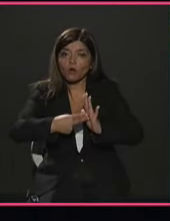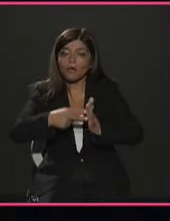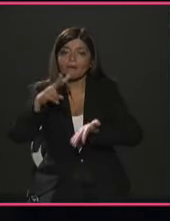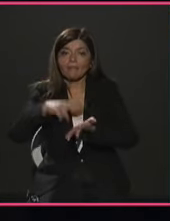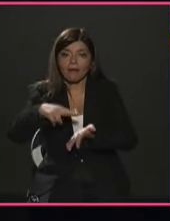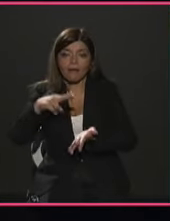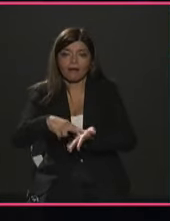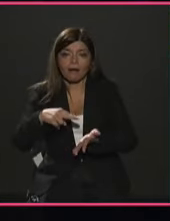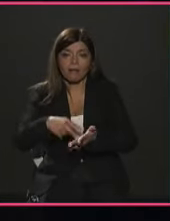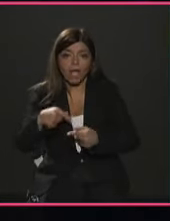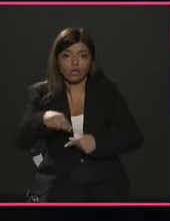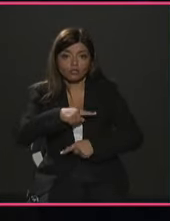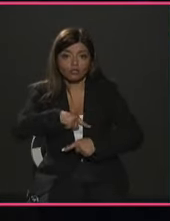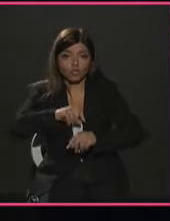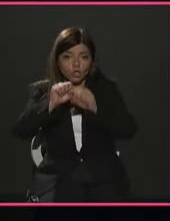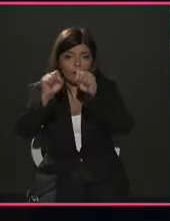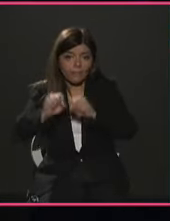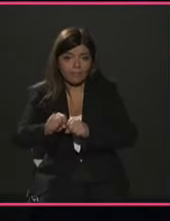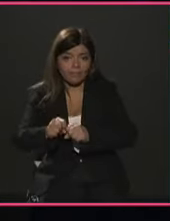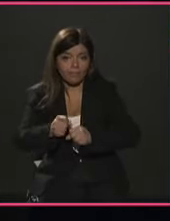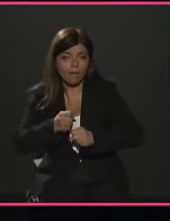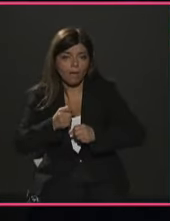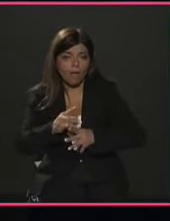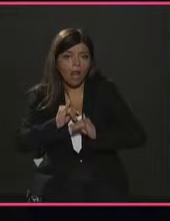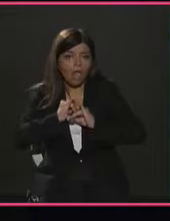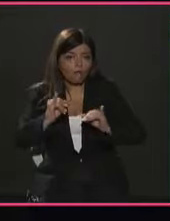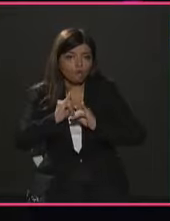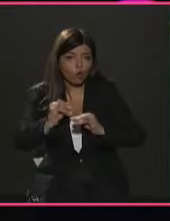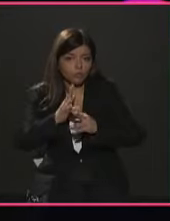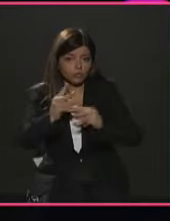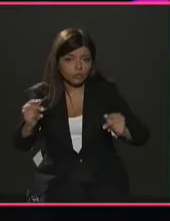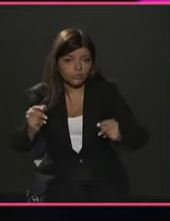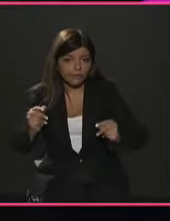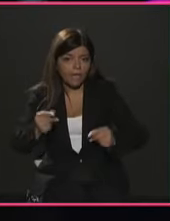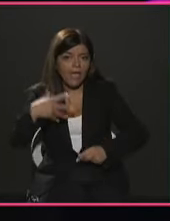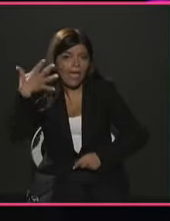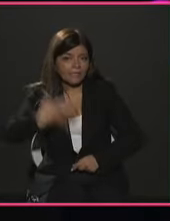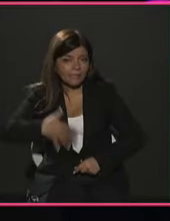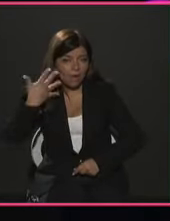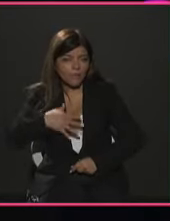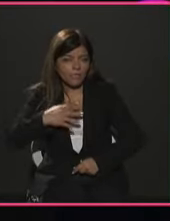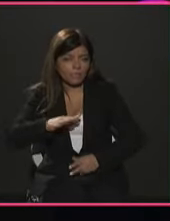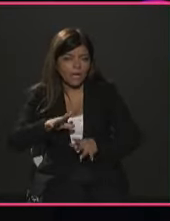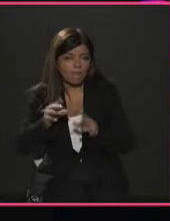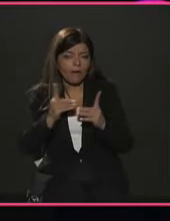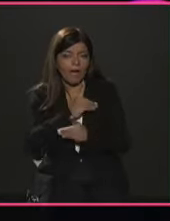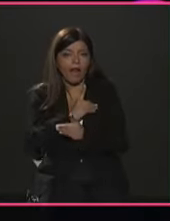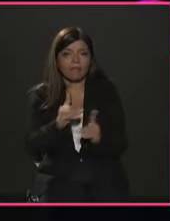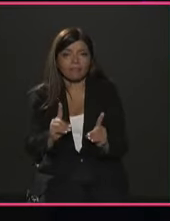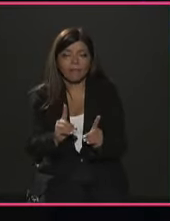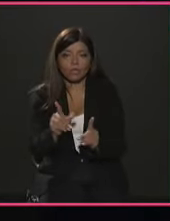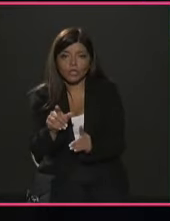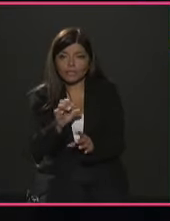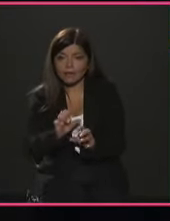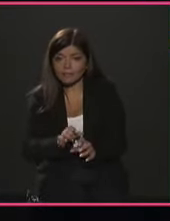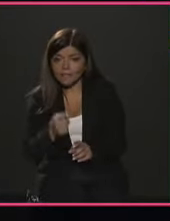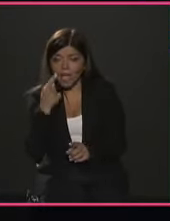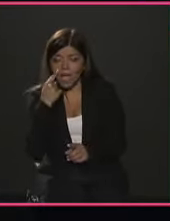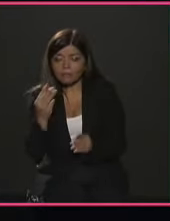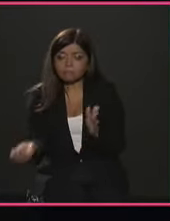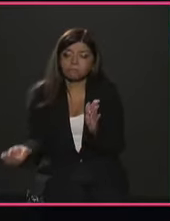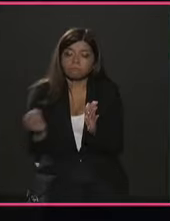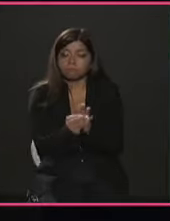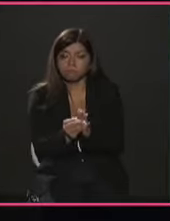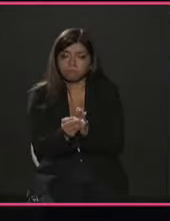realidad las medidas que nosotros que tenemos para combatir la desinformación que son esenciales para la integridad democrática están cada vez